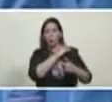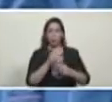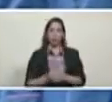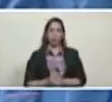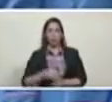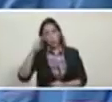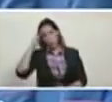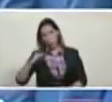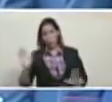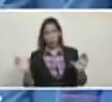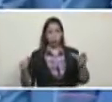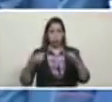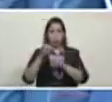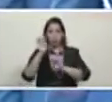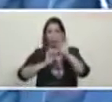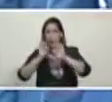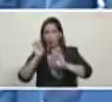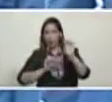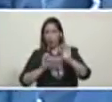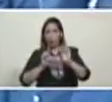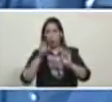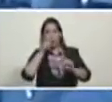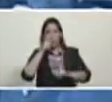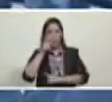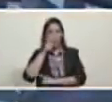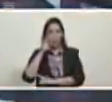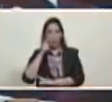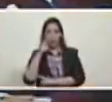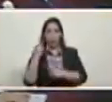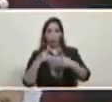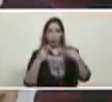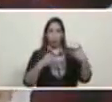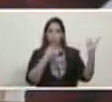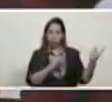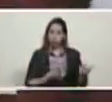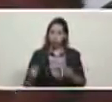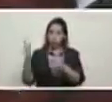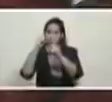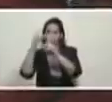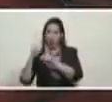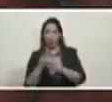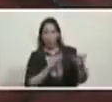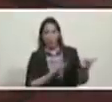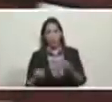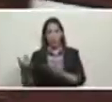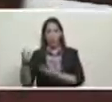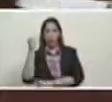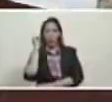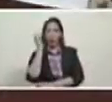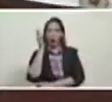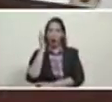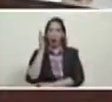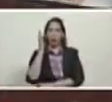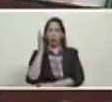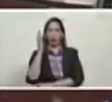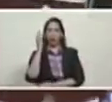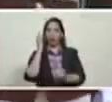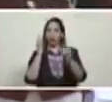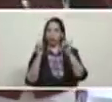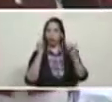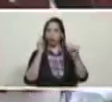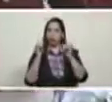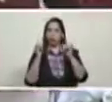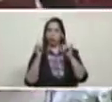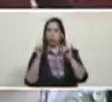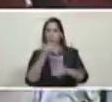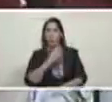comandante estratégico operacional, les expresan las más cordiales palabras de bienvenida al acto con motivo de la salutación